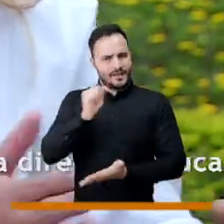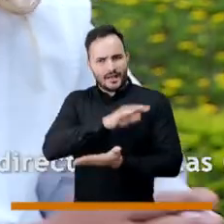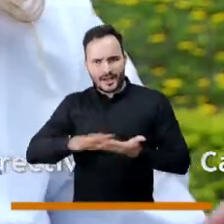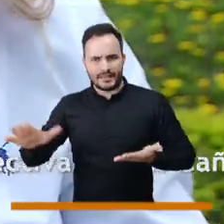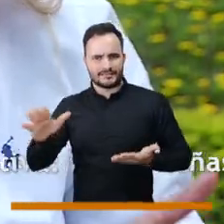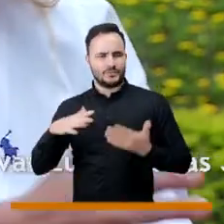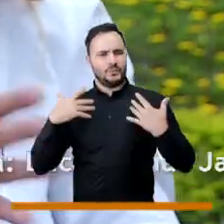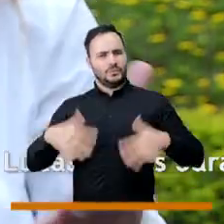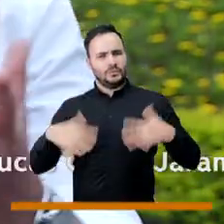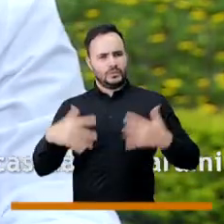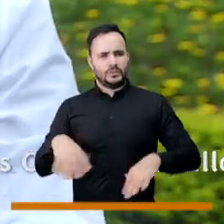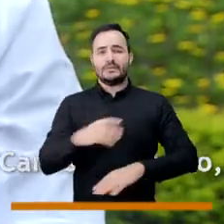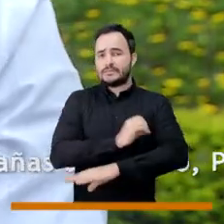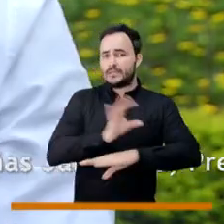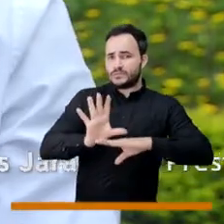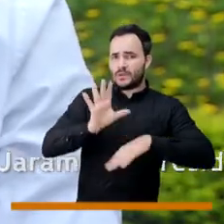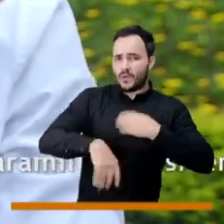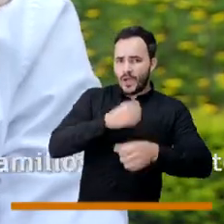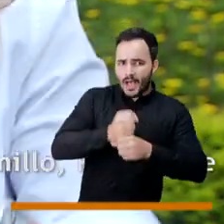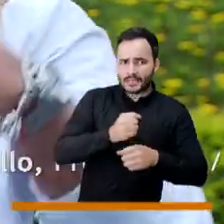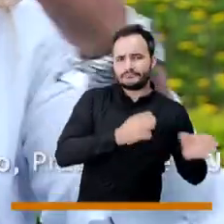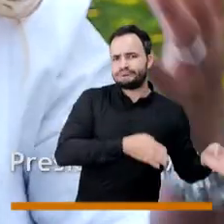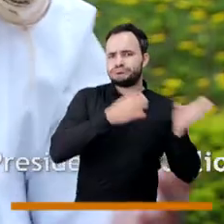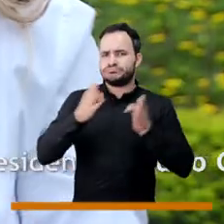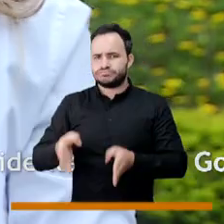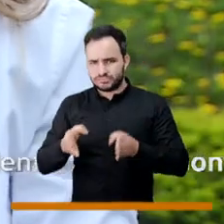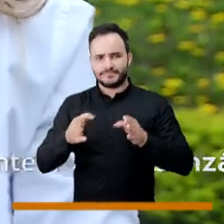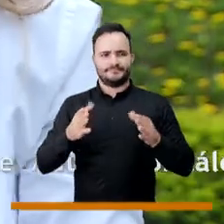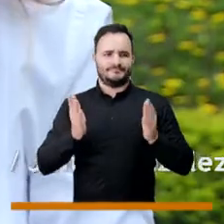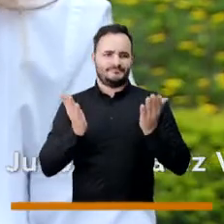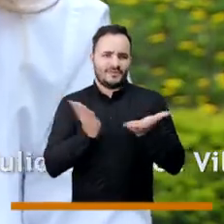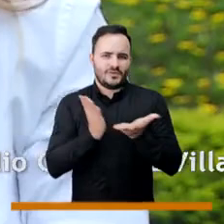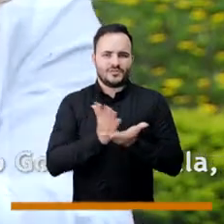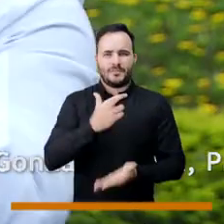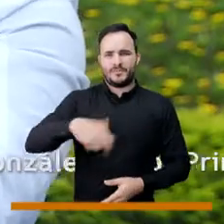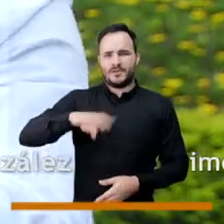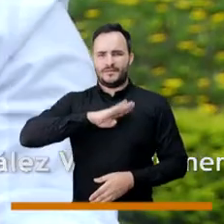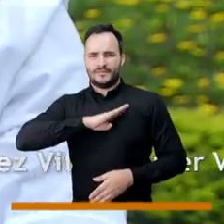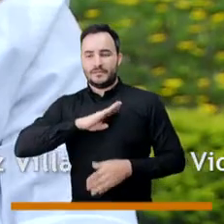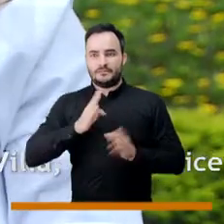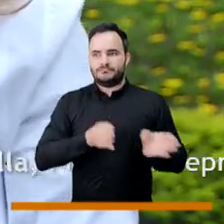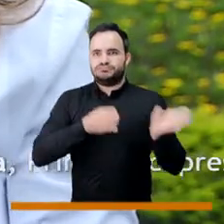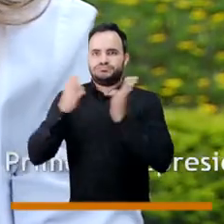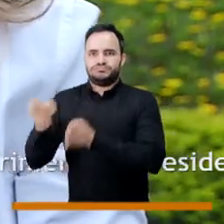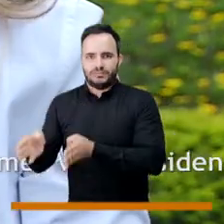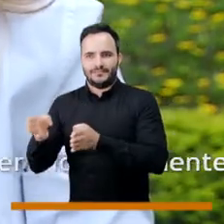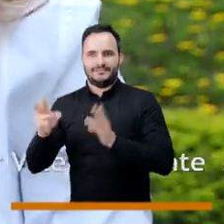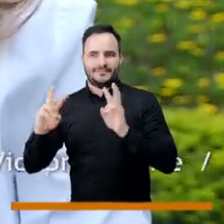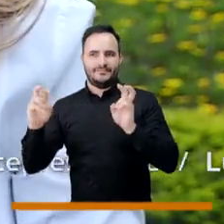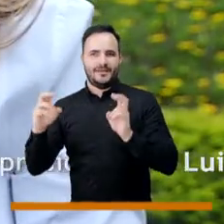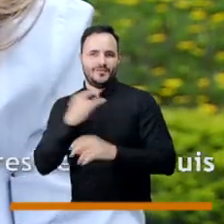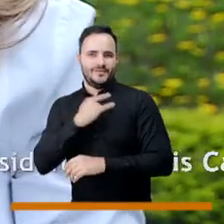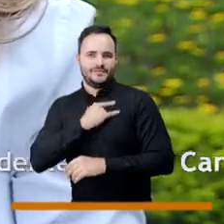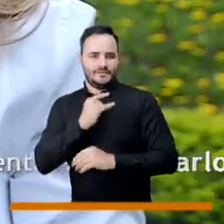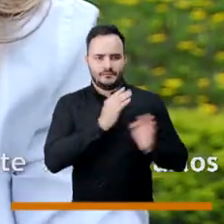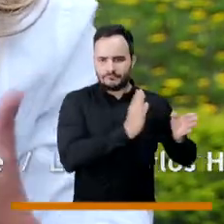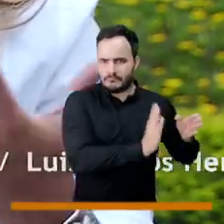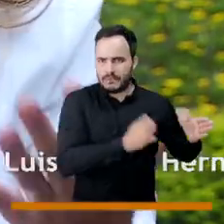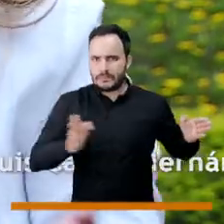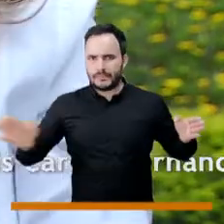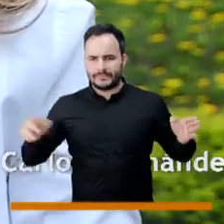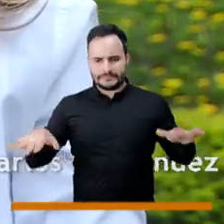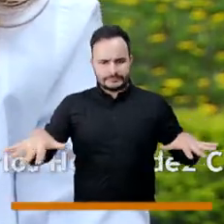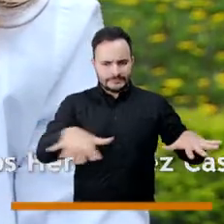educación desde primera infancia pasando por todo ese componente educativo que ya analizamos y llegando por supuesto hasta la educación superior